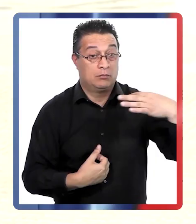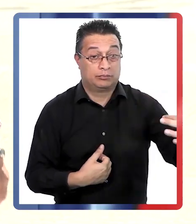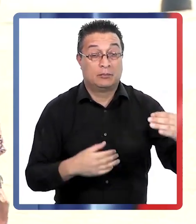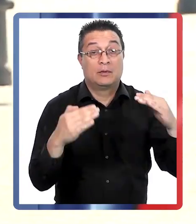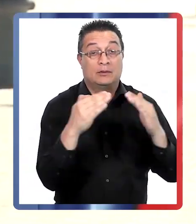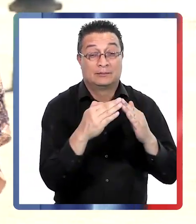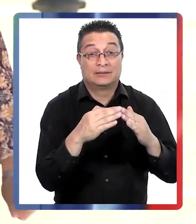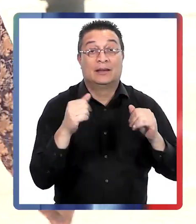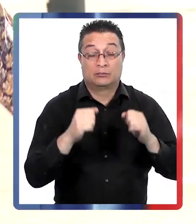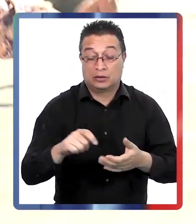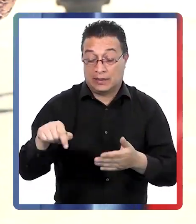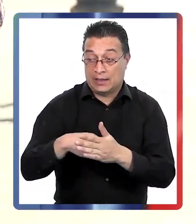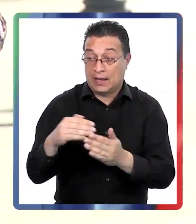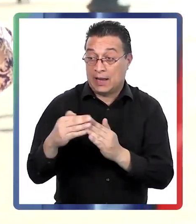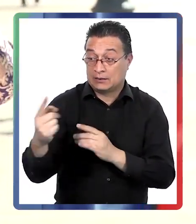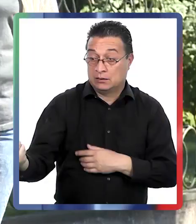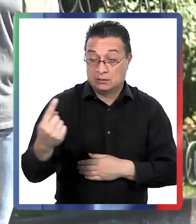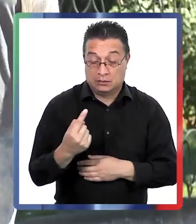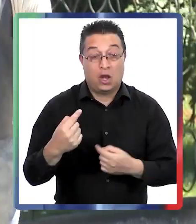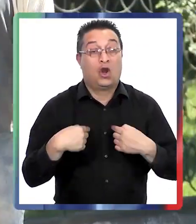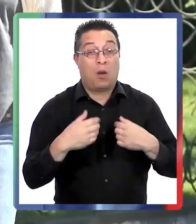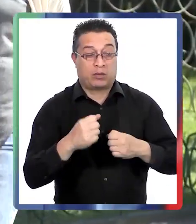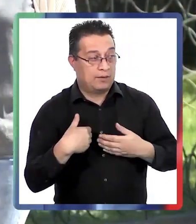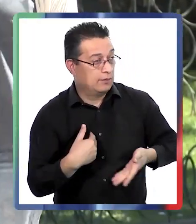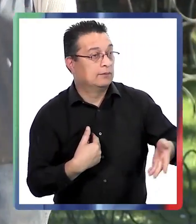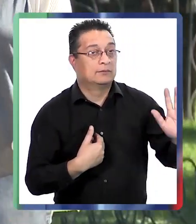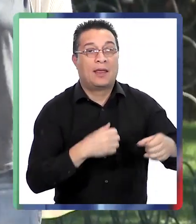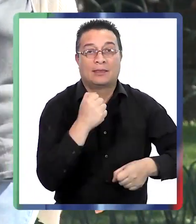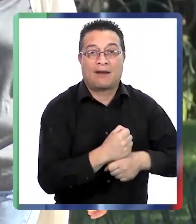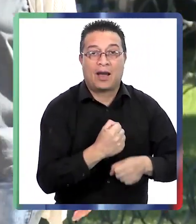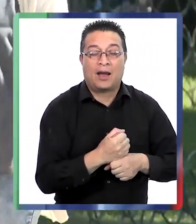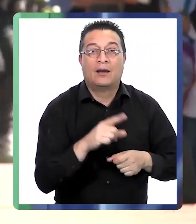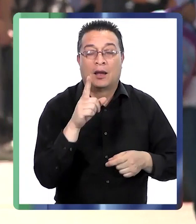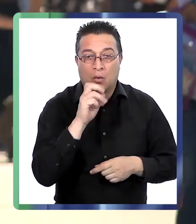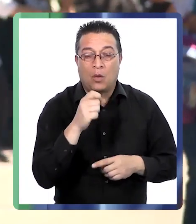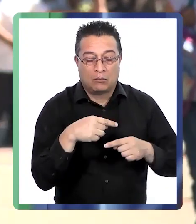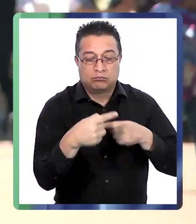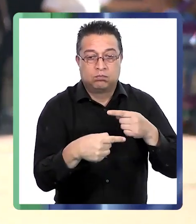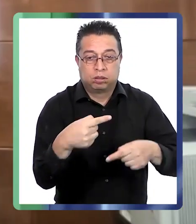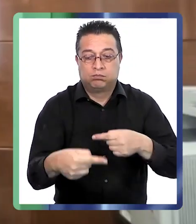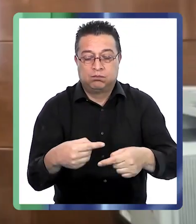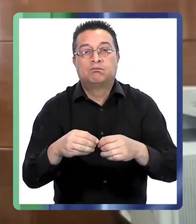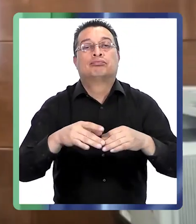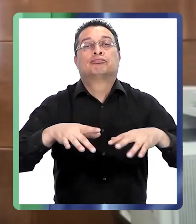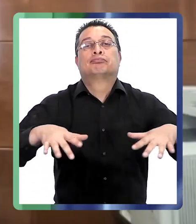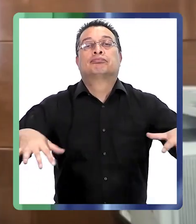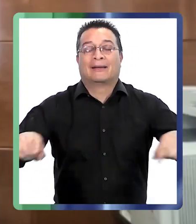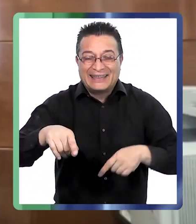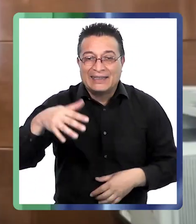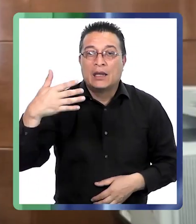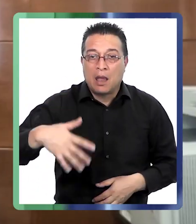trabajar a un hogar, o que se incorpore a trabajar a un hogar, que esa mujer a la vez pueda también salir a trabajar. Entonces se produce un efecto multiplicador. Por eso es